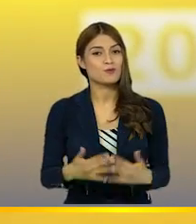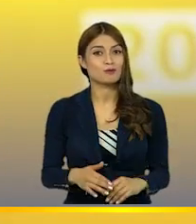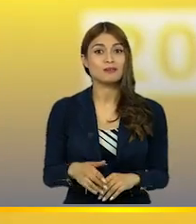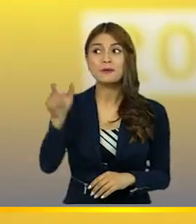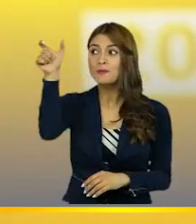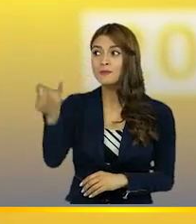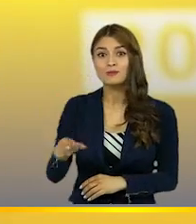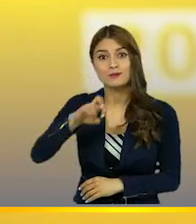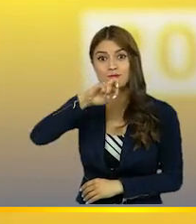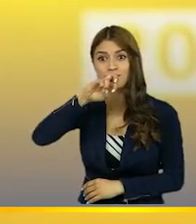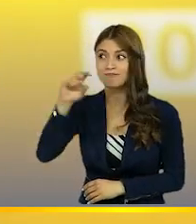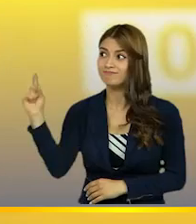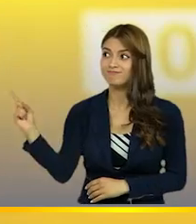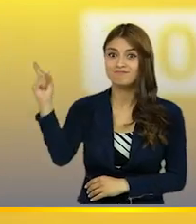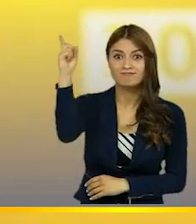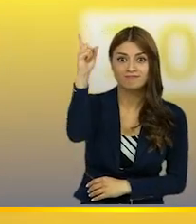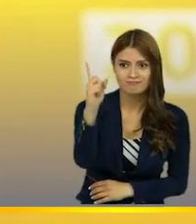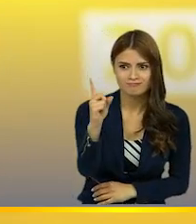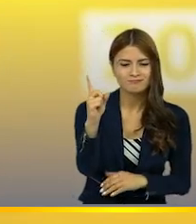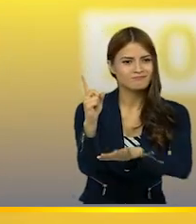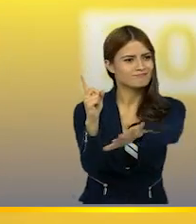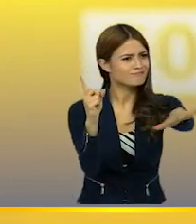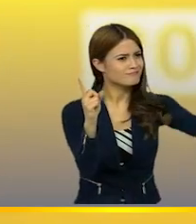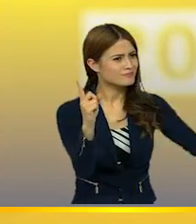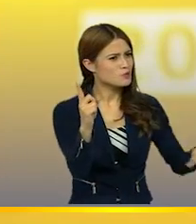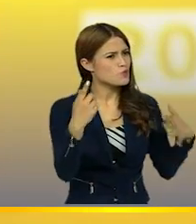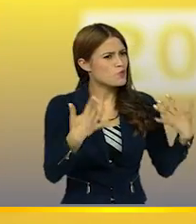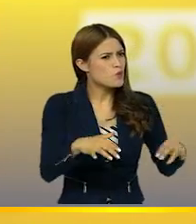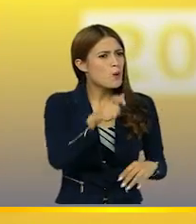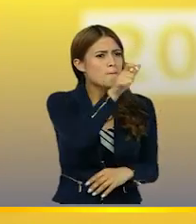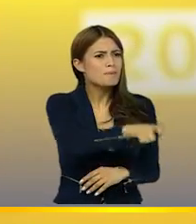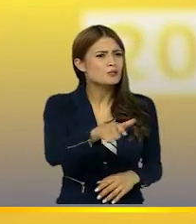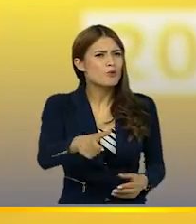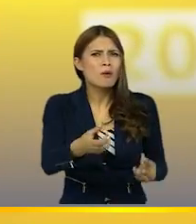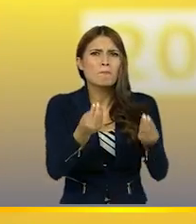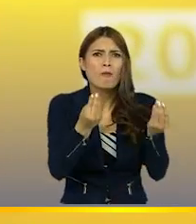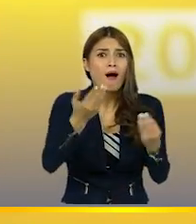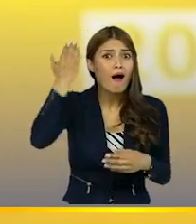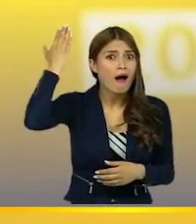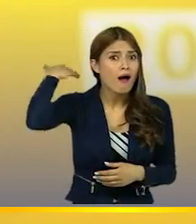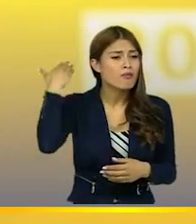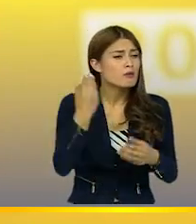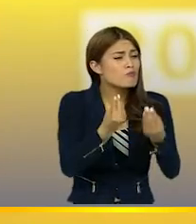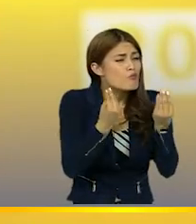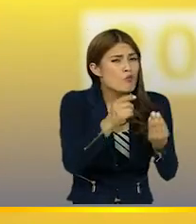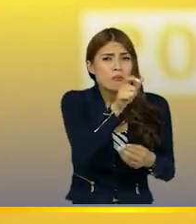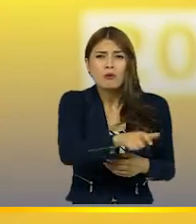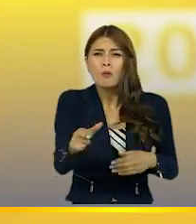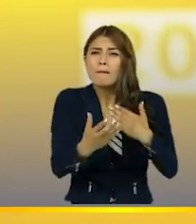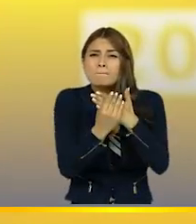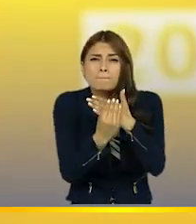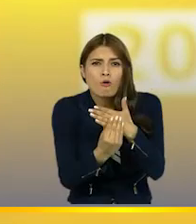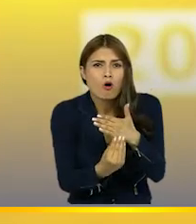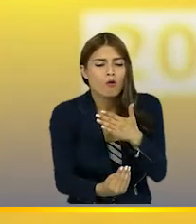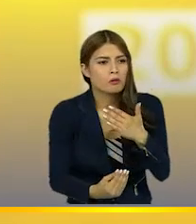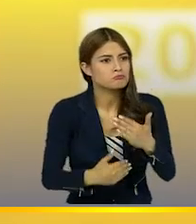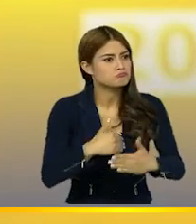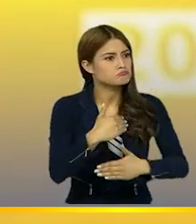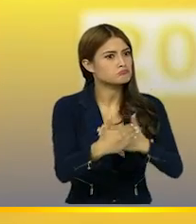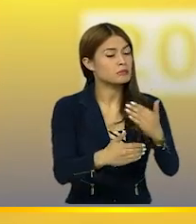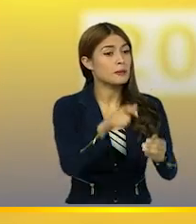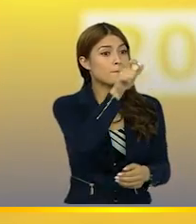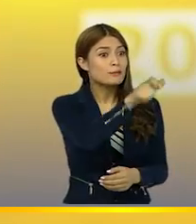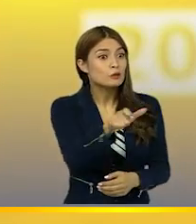razones. El Papa llegará a una Colombia donde más de 5 millones de personas han logrado